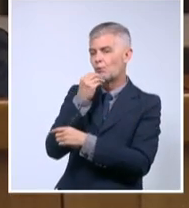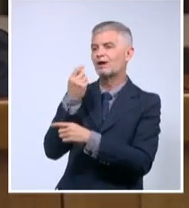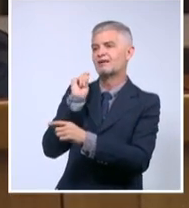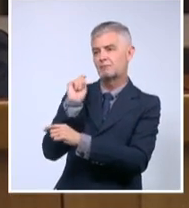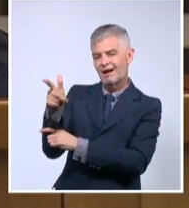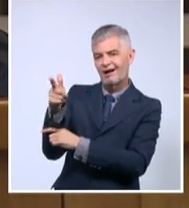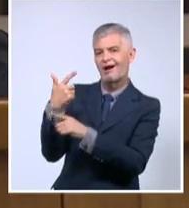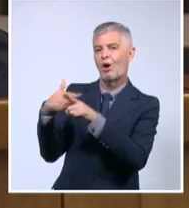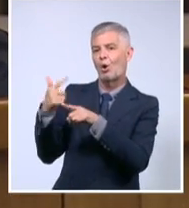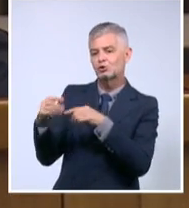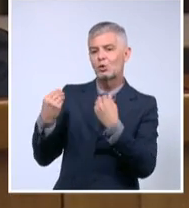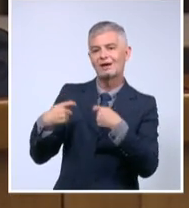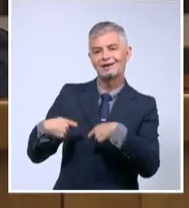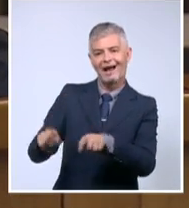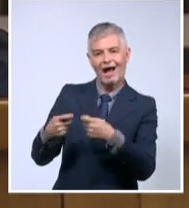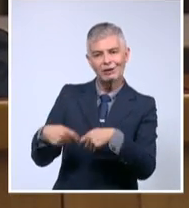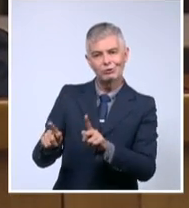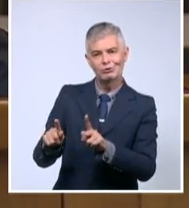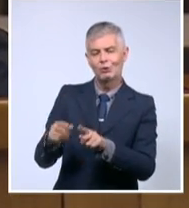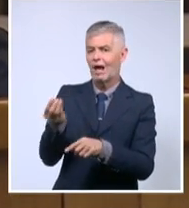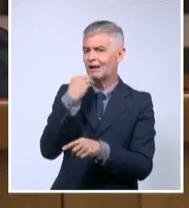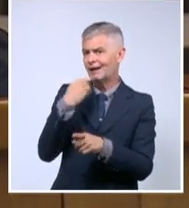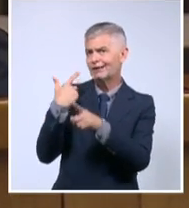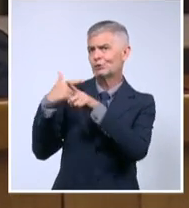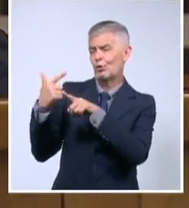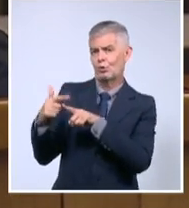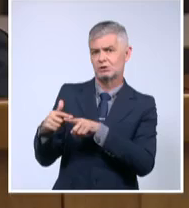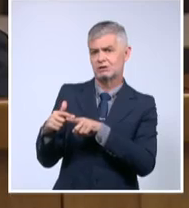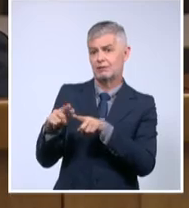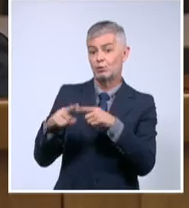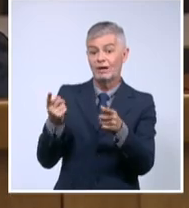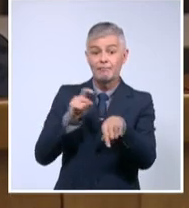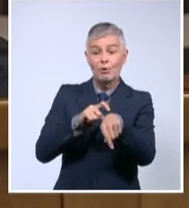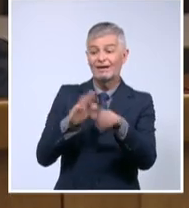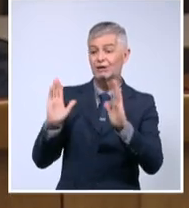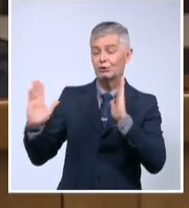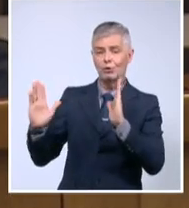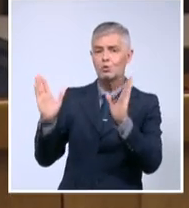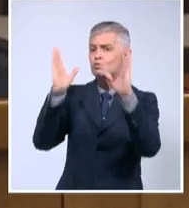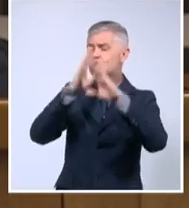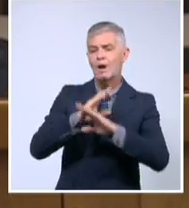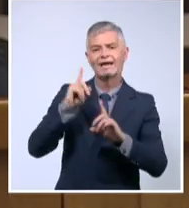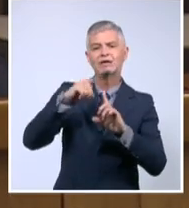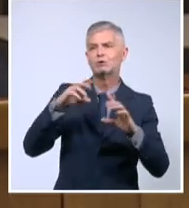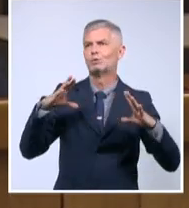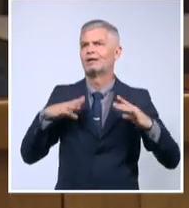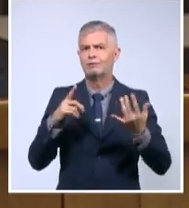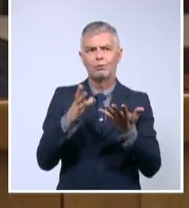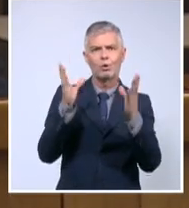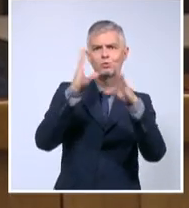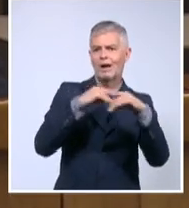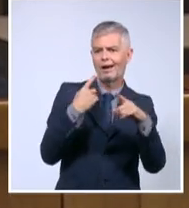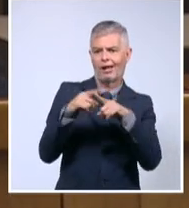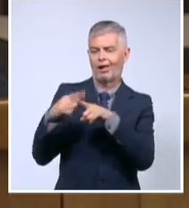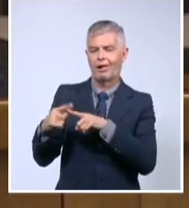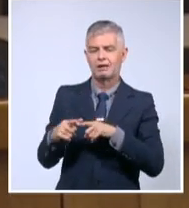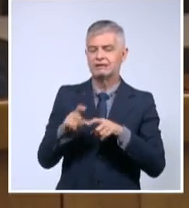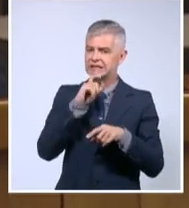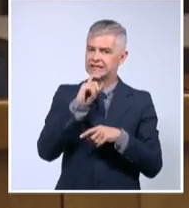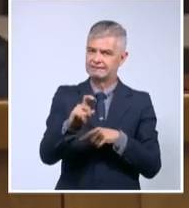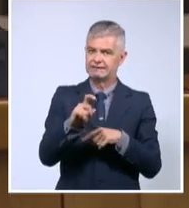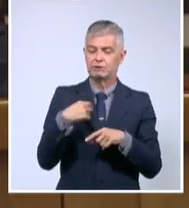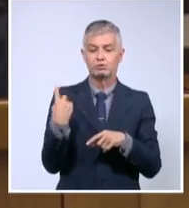país en momentos en que ni siquiera contábamos con arribo de turistas y la pandemia pesaba enormemente sobre los magros